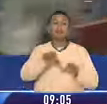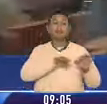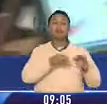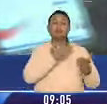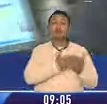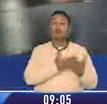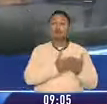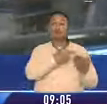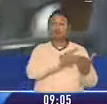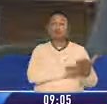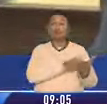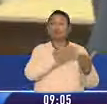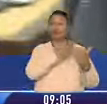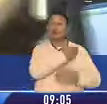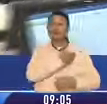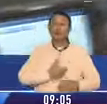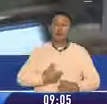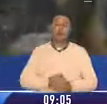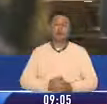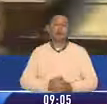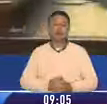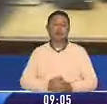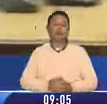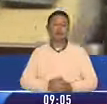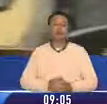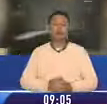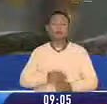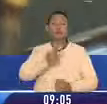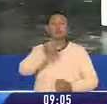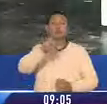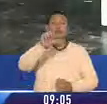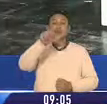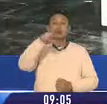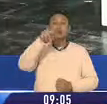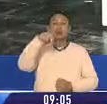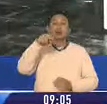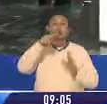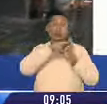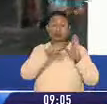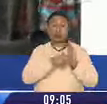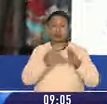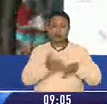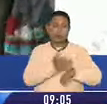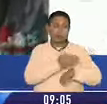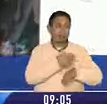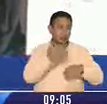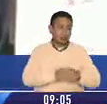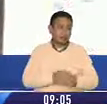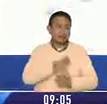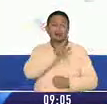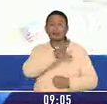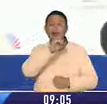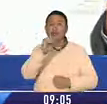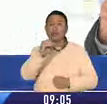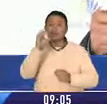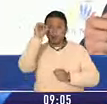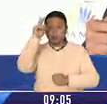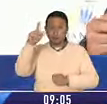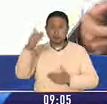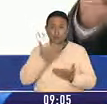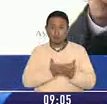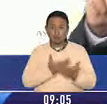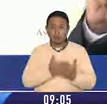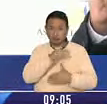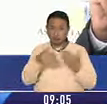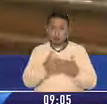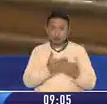y presidente de la Comisión de Seguridad, Ramiro Narváez, el desarrollo de la norma se analizó de más de 300 observaciones y propuestas de todos los